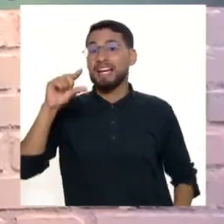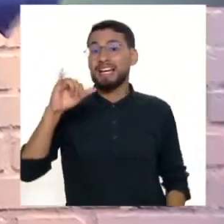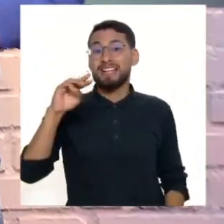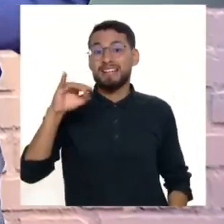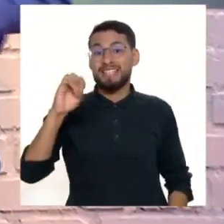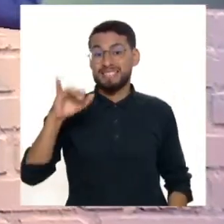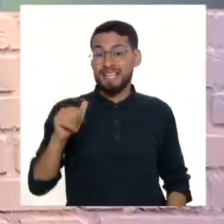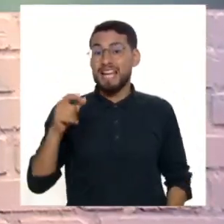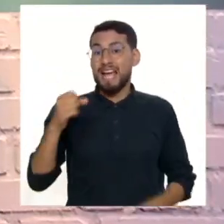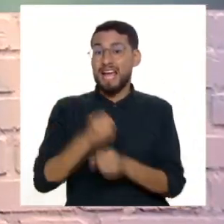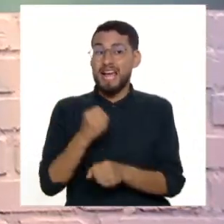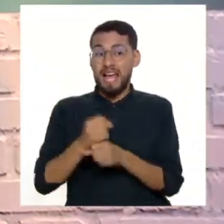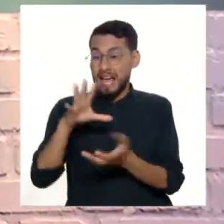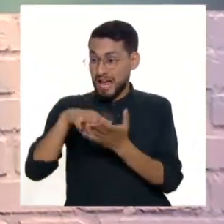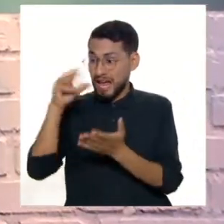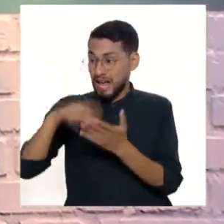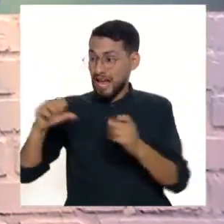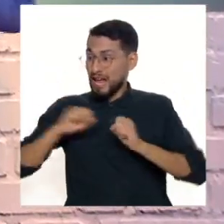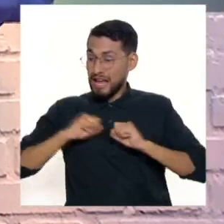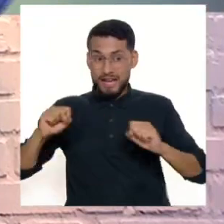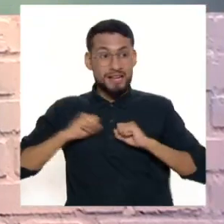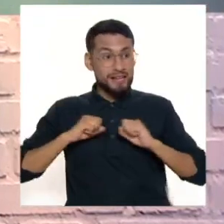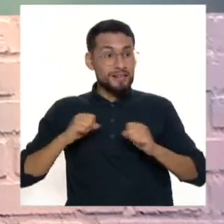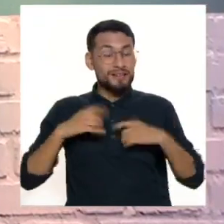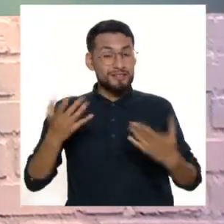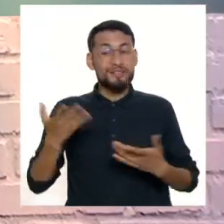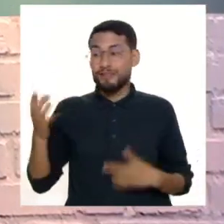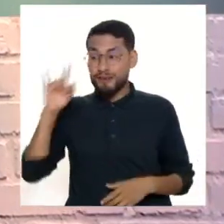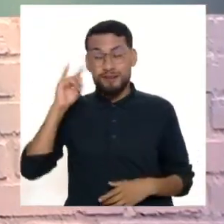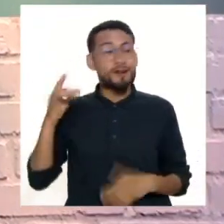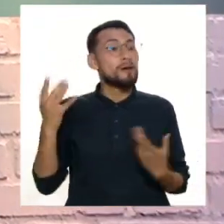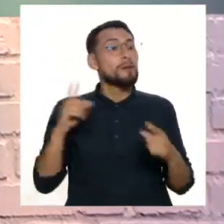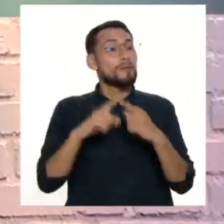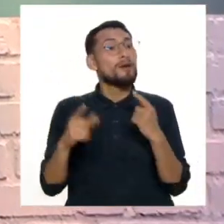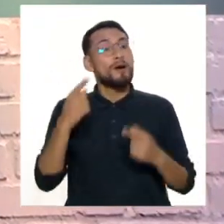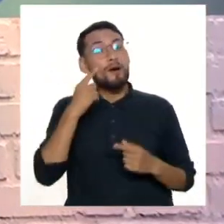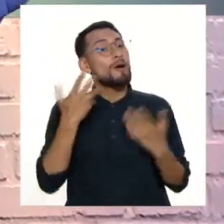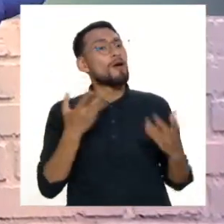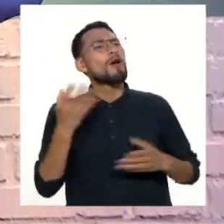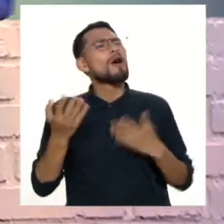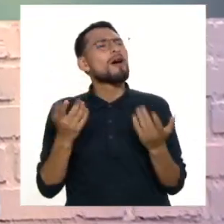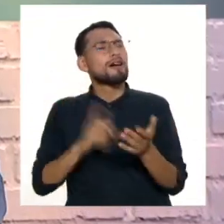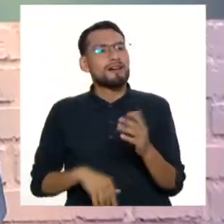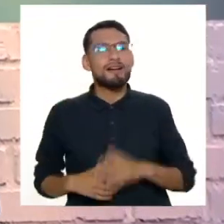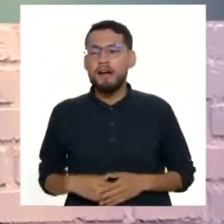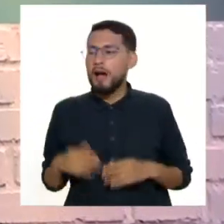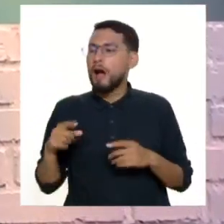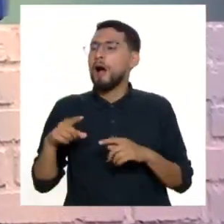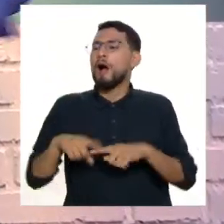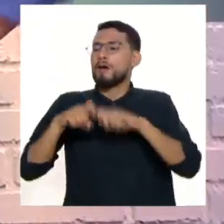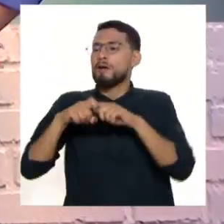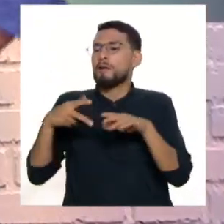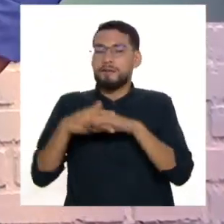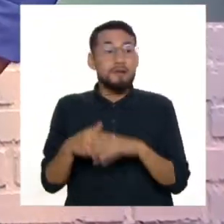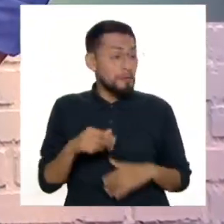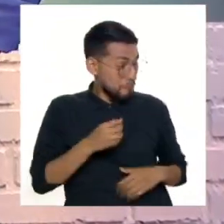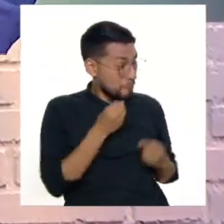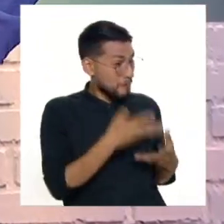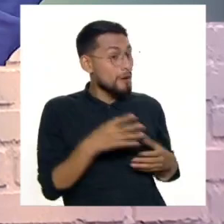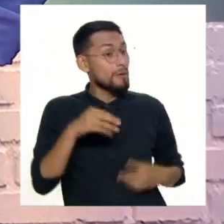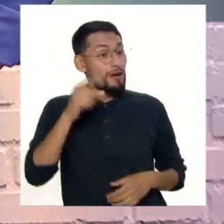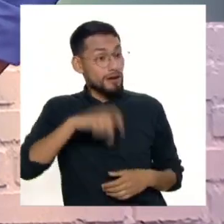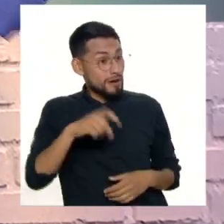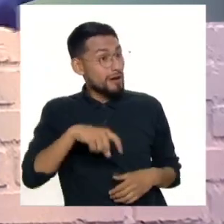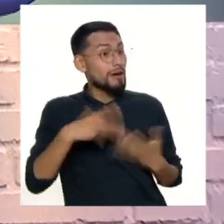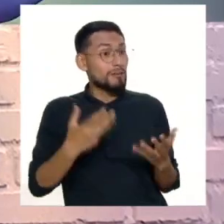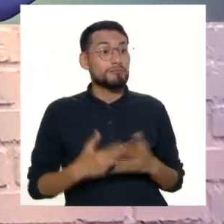experiencia laboral. Aprendemos a hacer ejercicios sencillos, mi querida Uchi, por también es muy conocida como la pausa activa. Qué rico eso, ¿no? Porque es